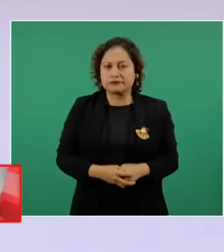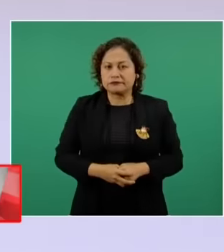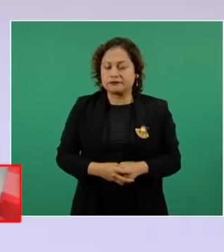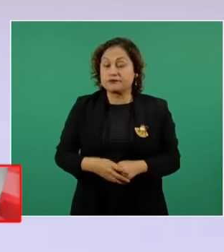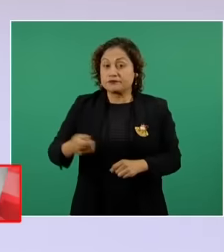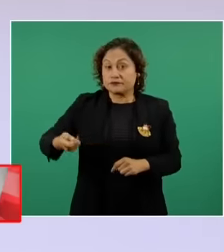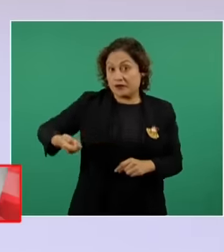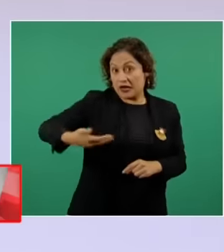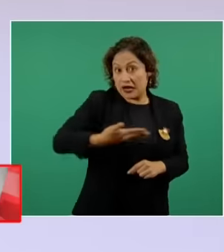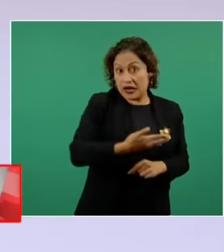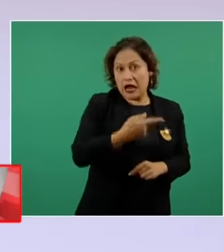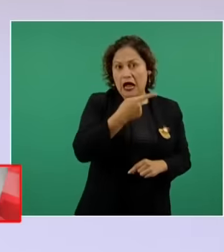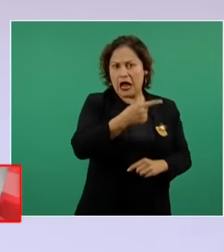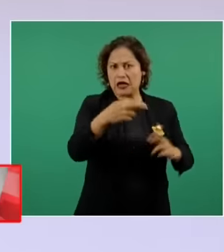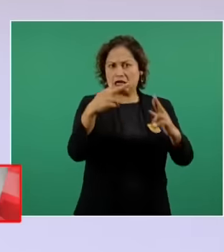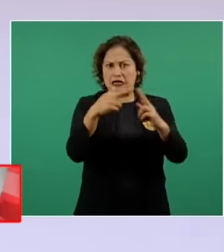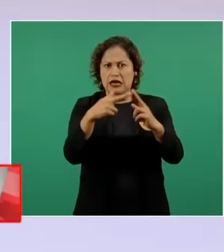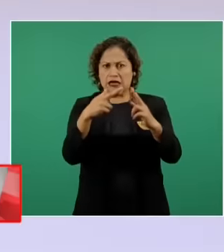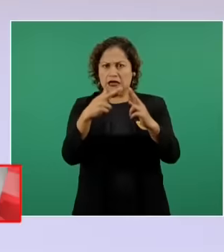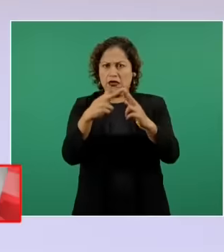escolástico sombrío,